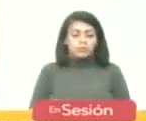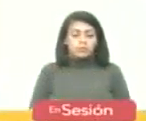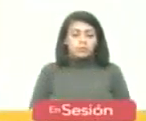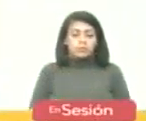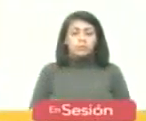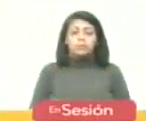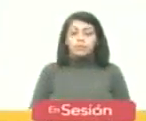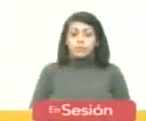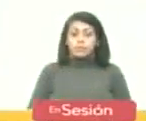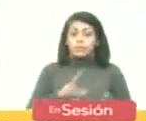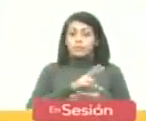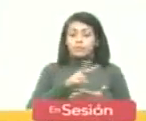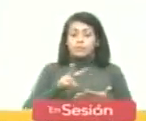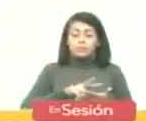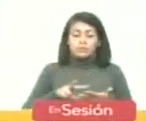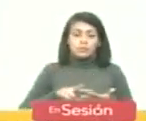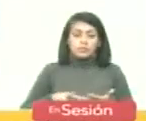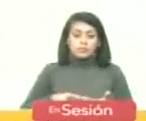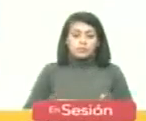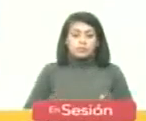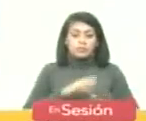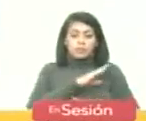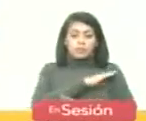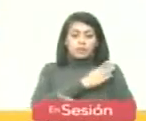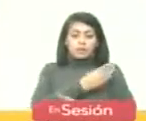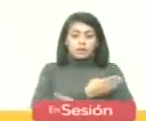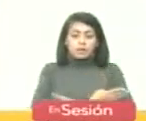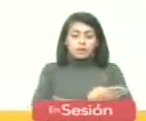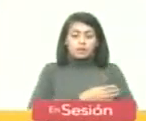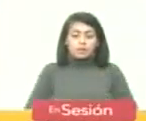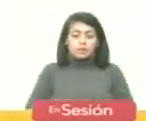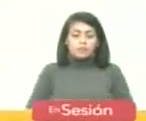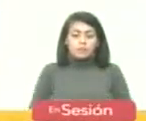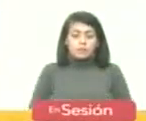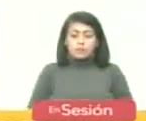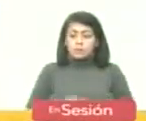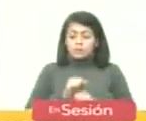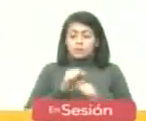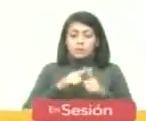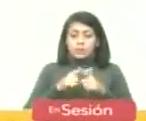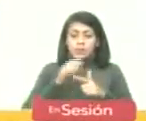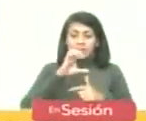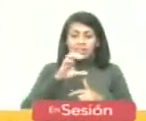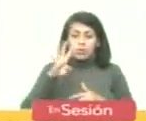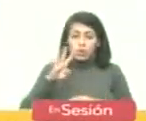He estado leyendo el poder explosivo del C4